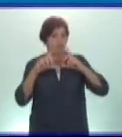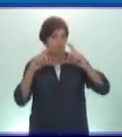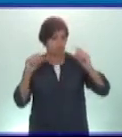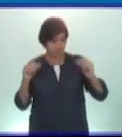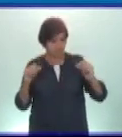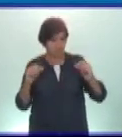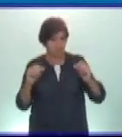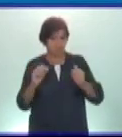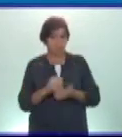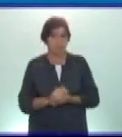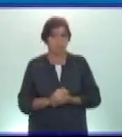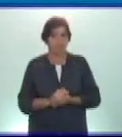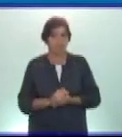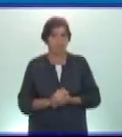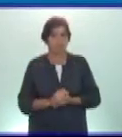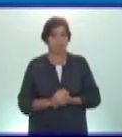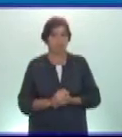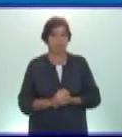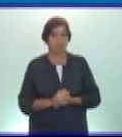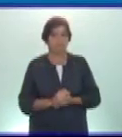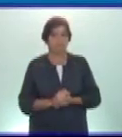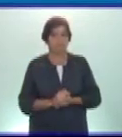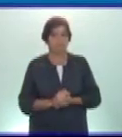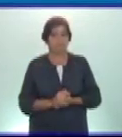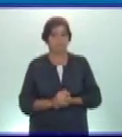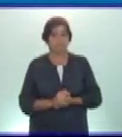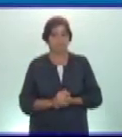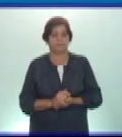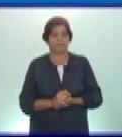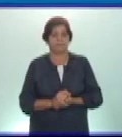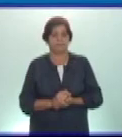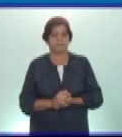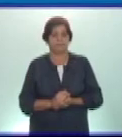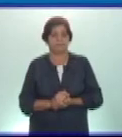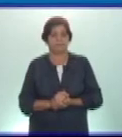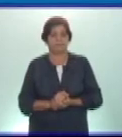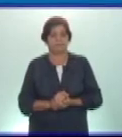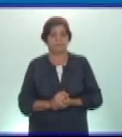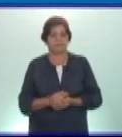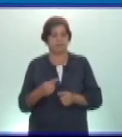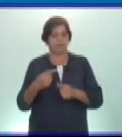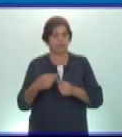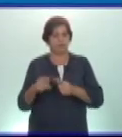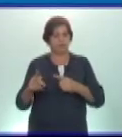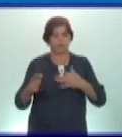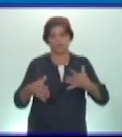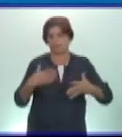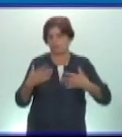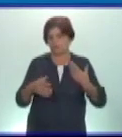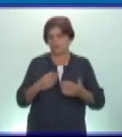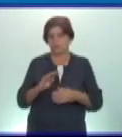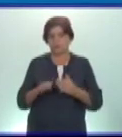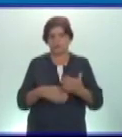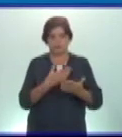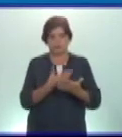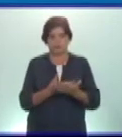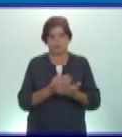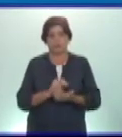el lápiz de escribir bonito. Vamos entonces a la otra actividad que le vamos a proponer,